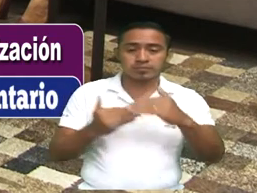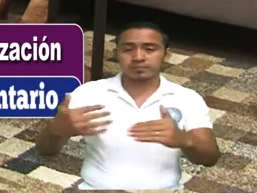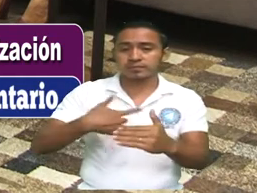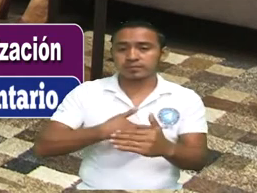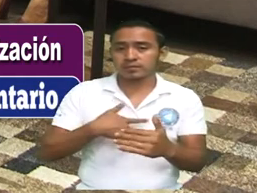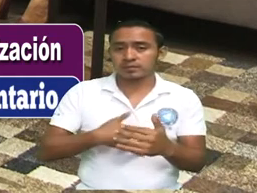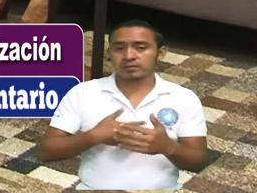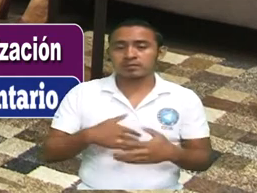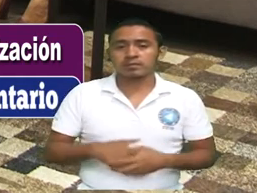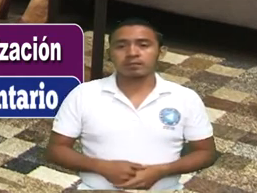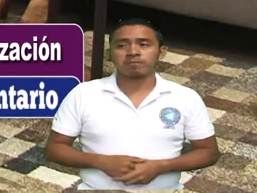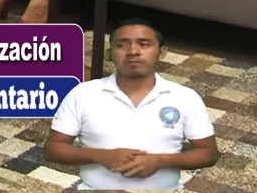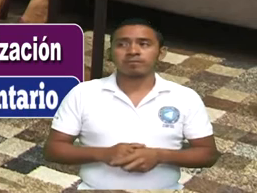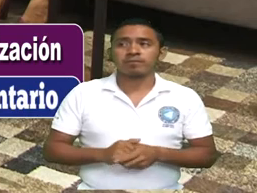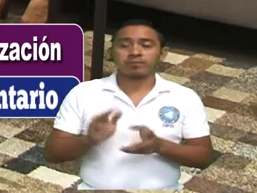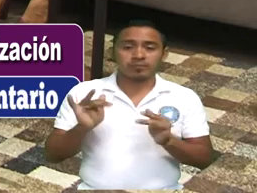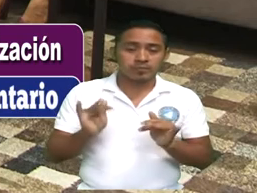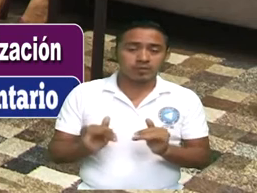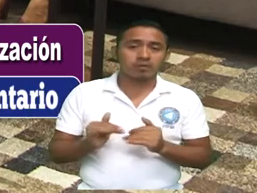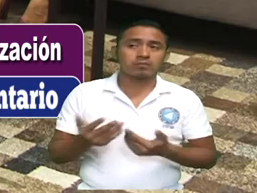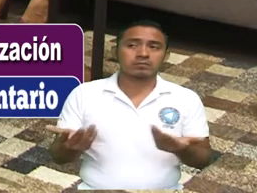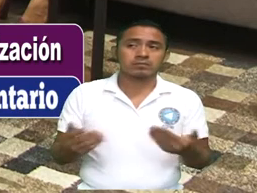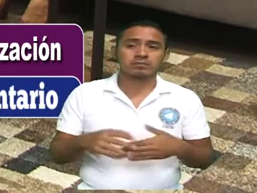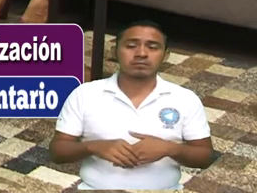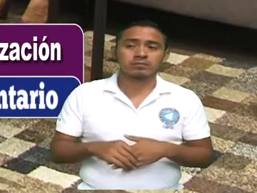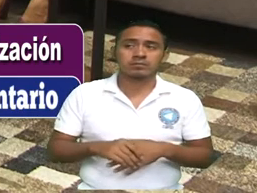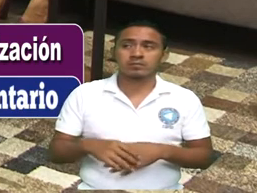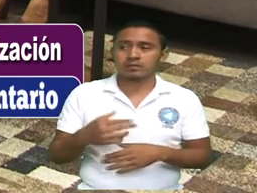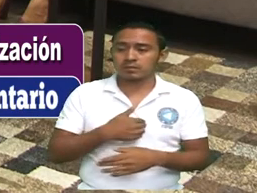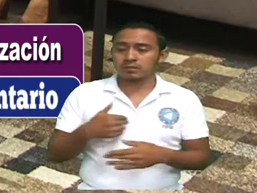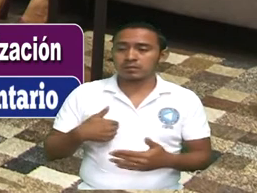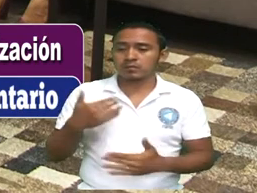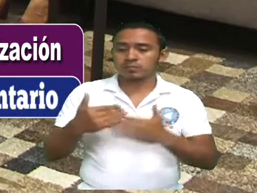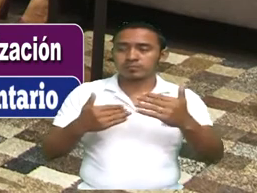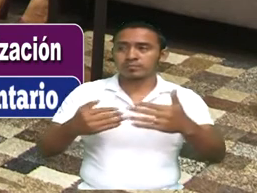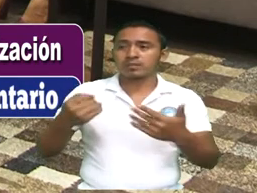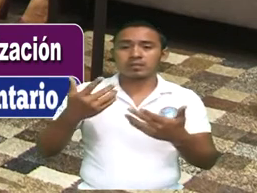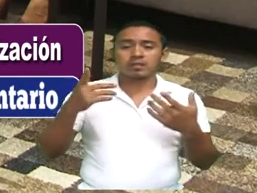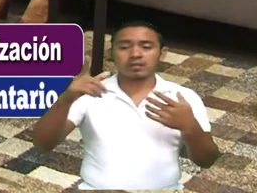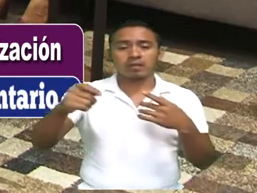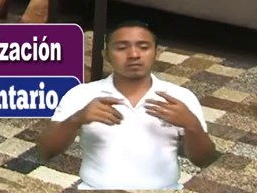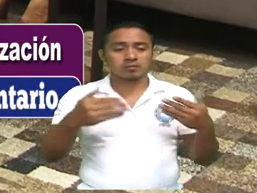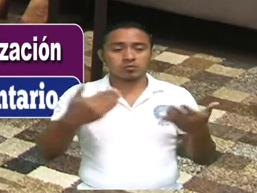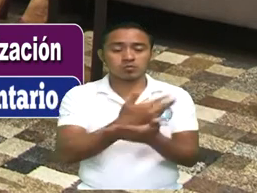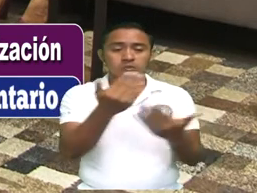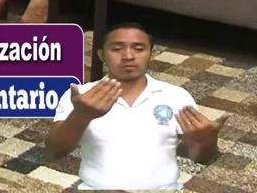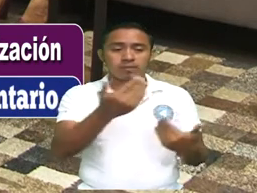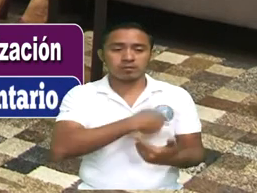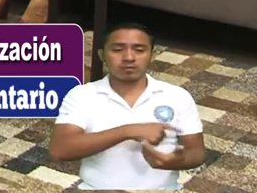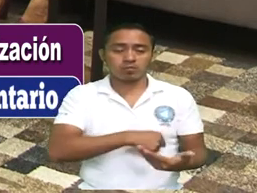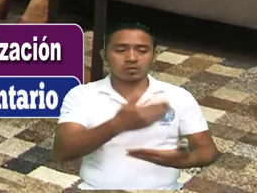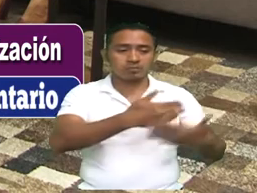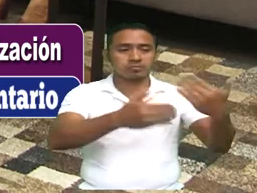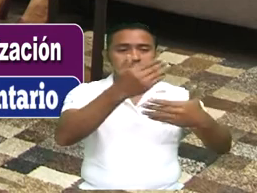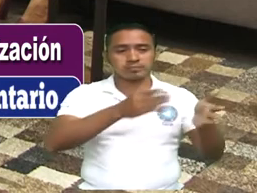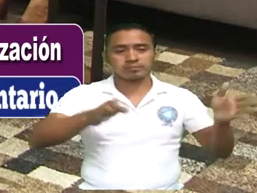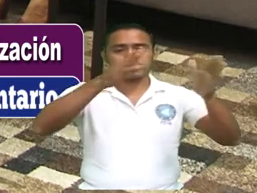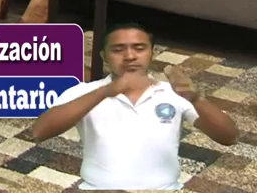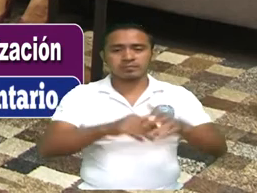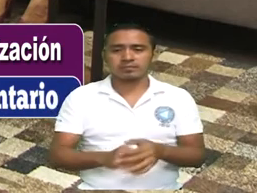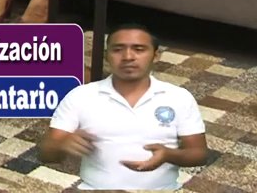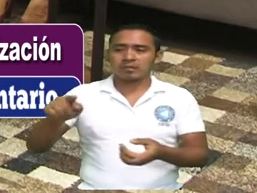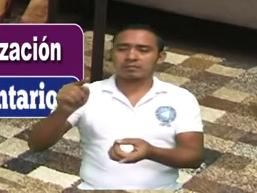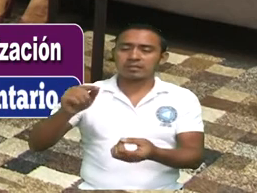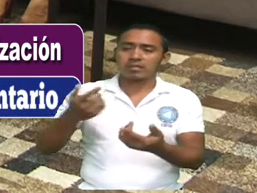necesario. Y es ahí donde se han seguido construyendo escuelas, en los lugares donde no había. Y reparando escuelas también, que